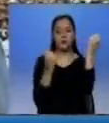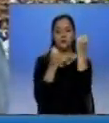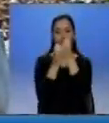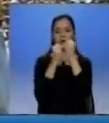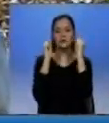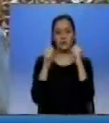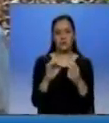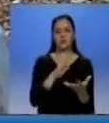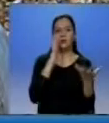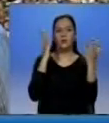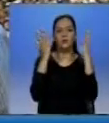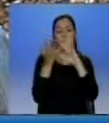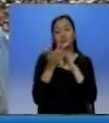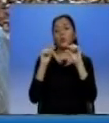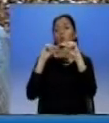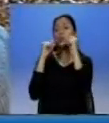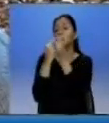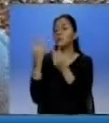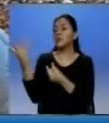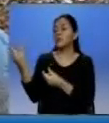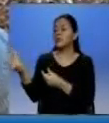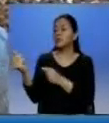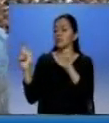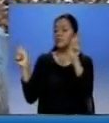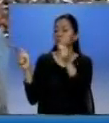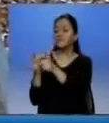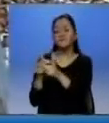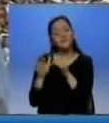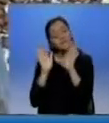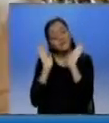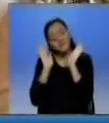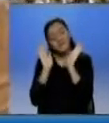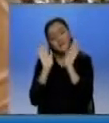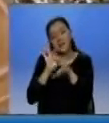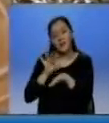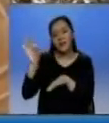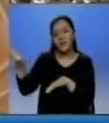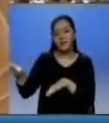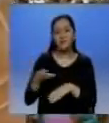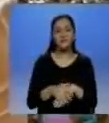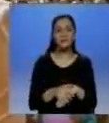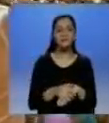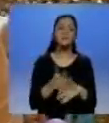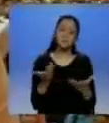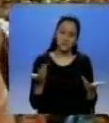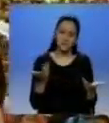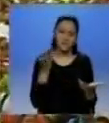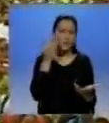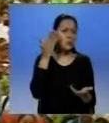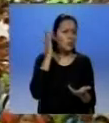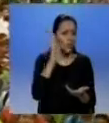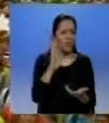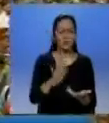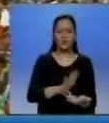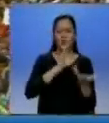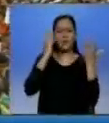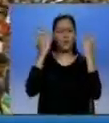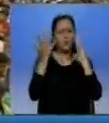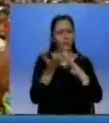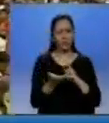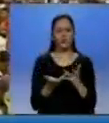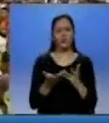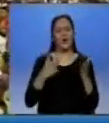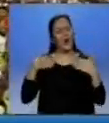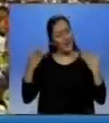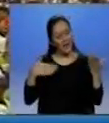cambio. Y allá los grupos pequeños de siempre que han tratado de boicotear. Demostrando cómo somos los revolucionarios de alegría. No de luto